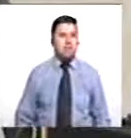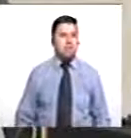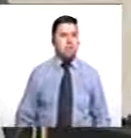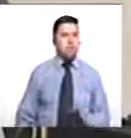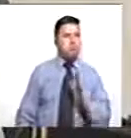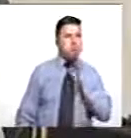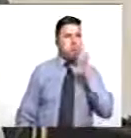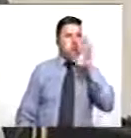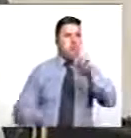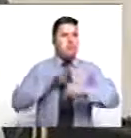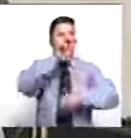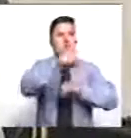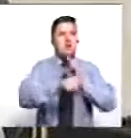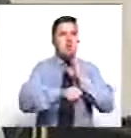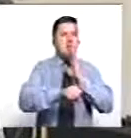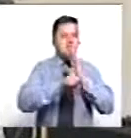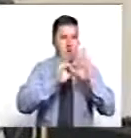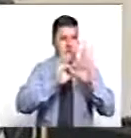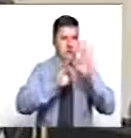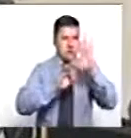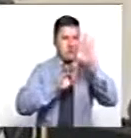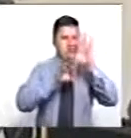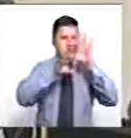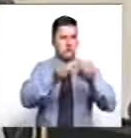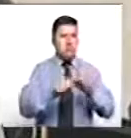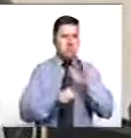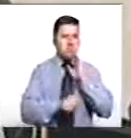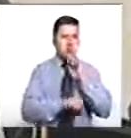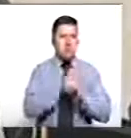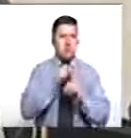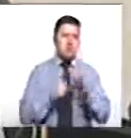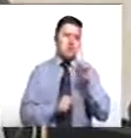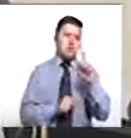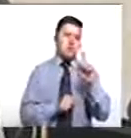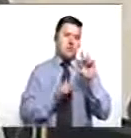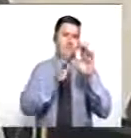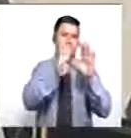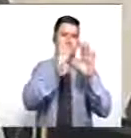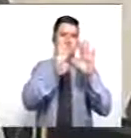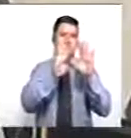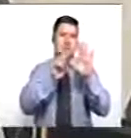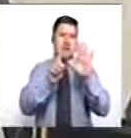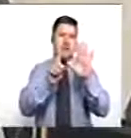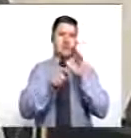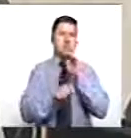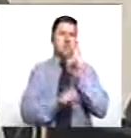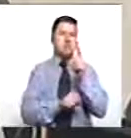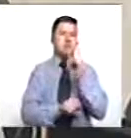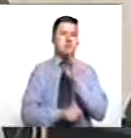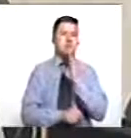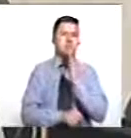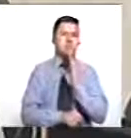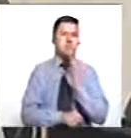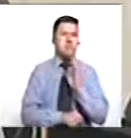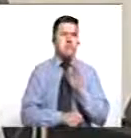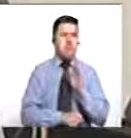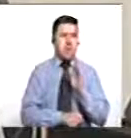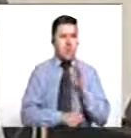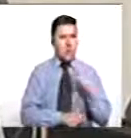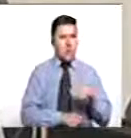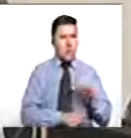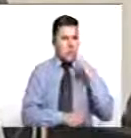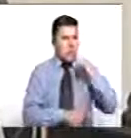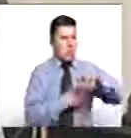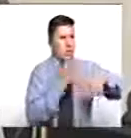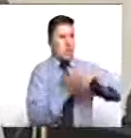fueron intervenidas. Pero fue una intervención en el año 1996, una intervención que fue bastante